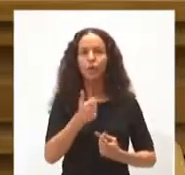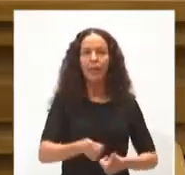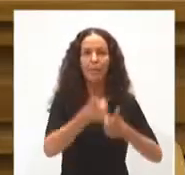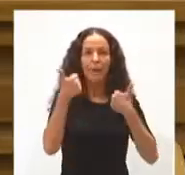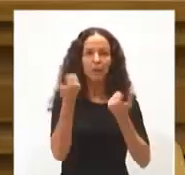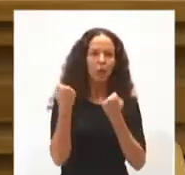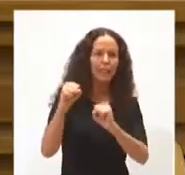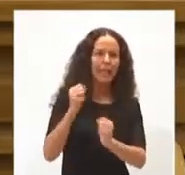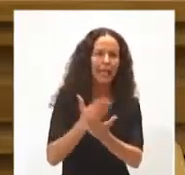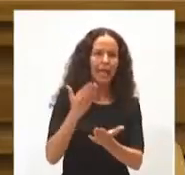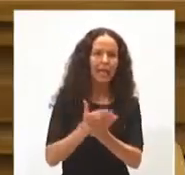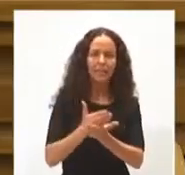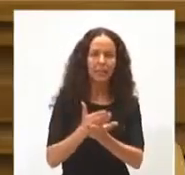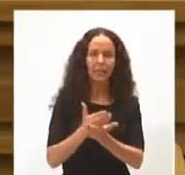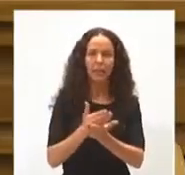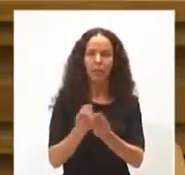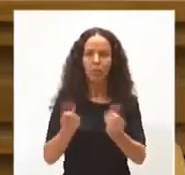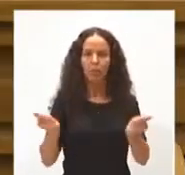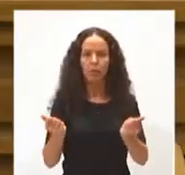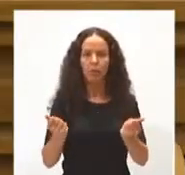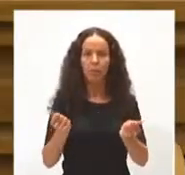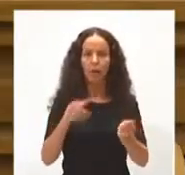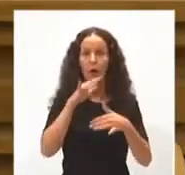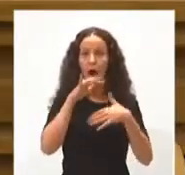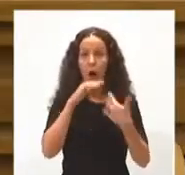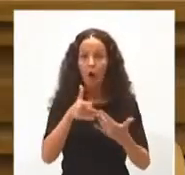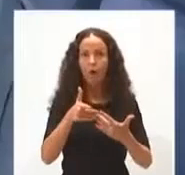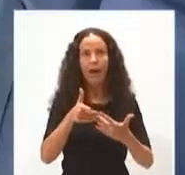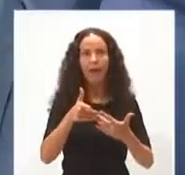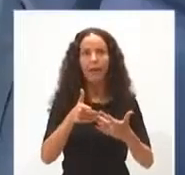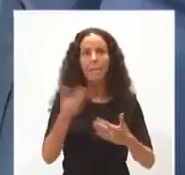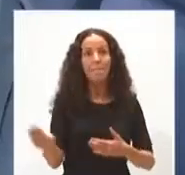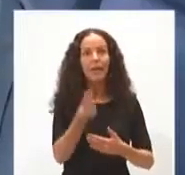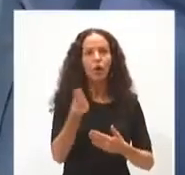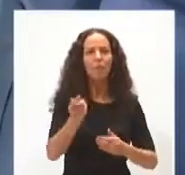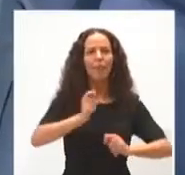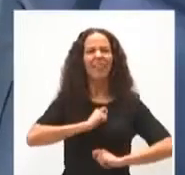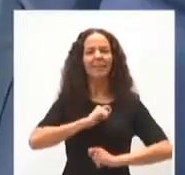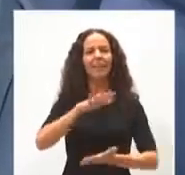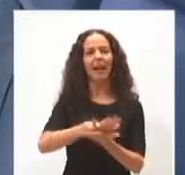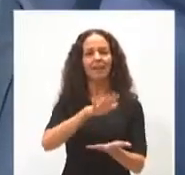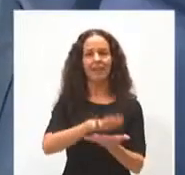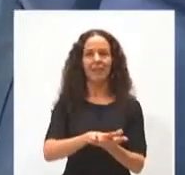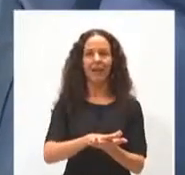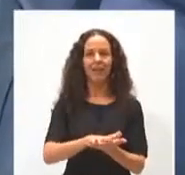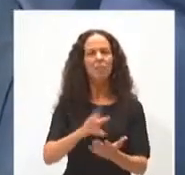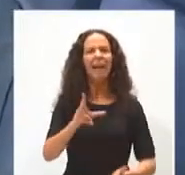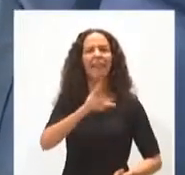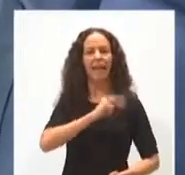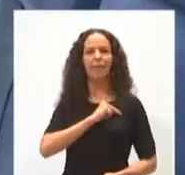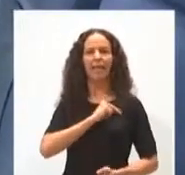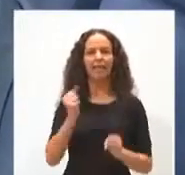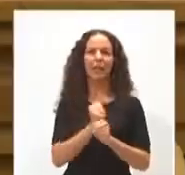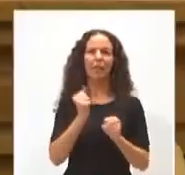crecimiento aquí ha sido espectacular y es de esas cosas que le dan una cierta tranquilidad de que merece la pena estar en el servicio público